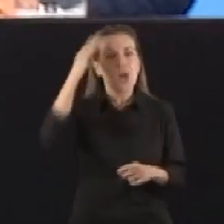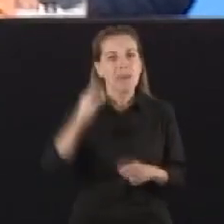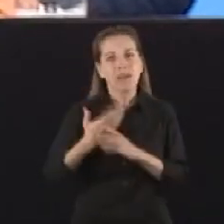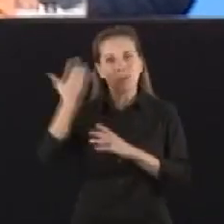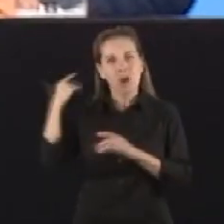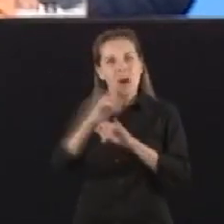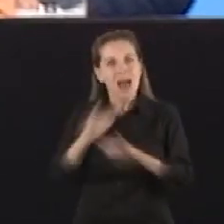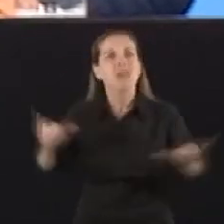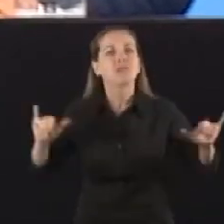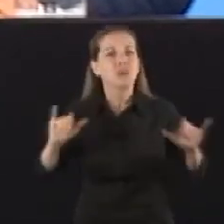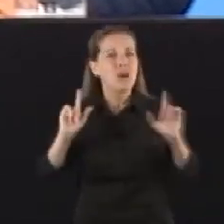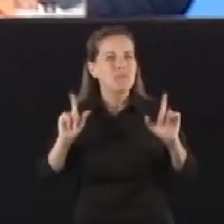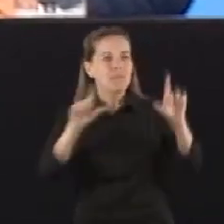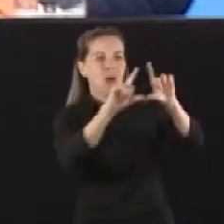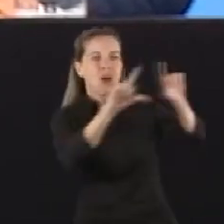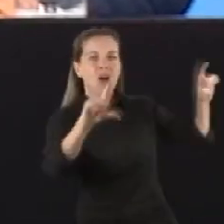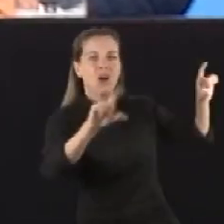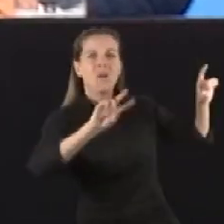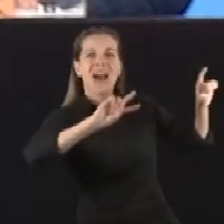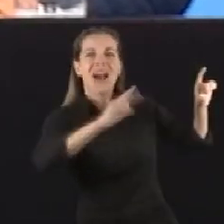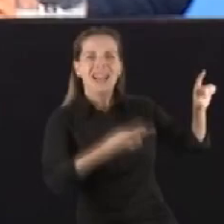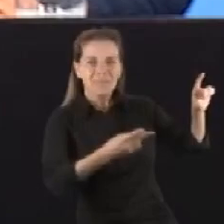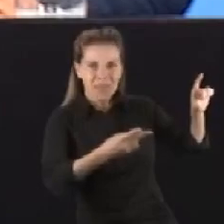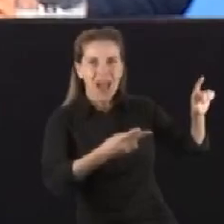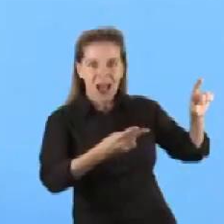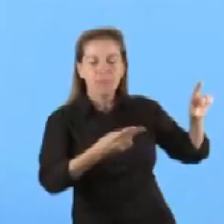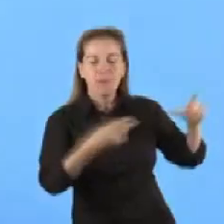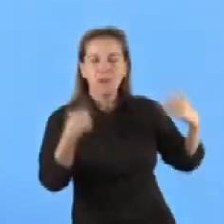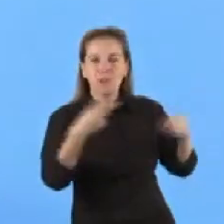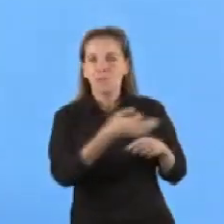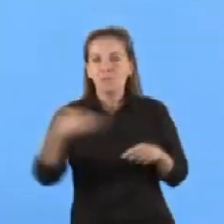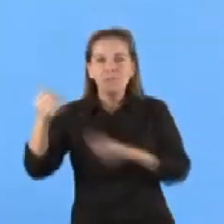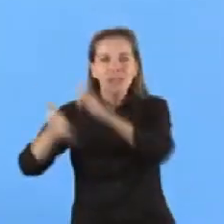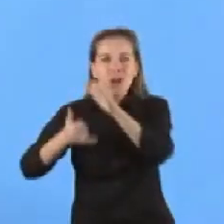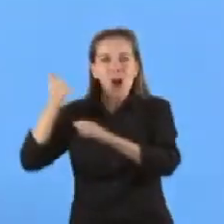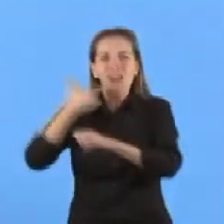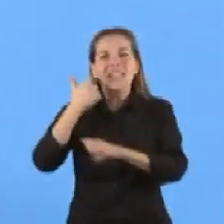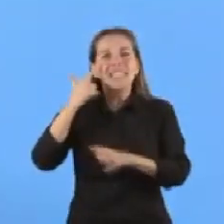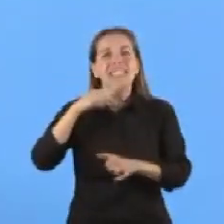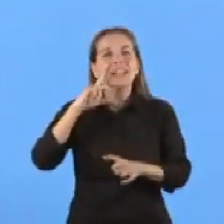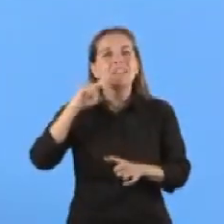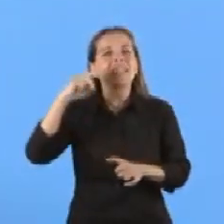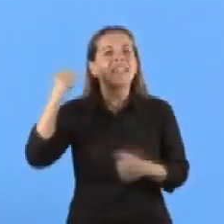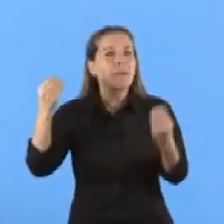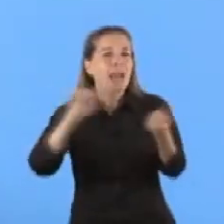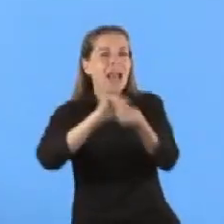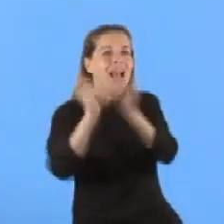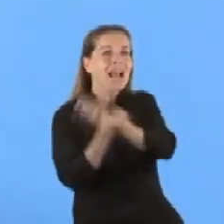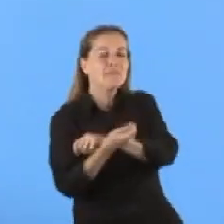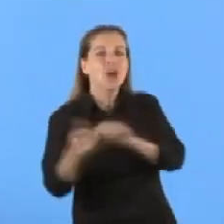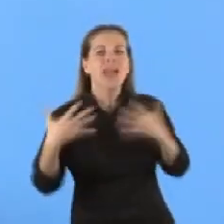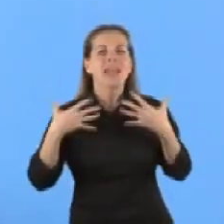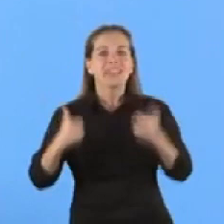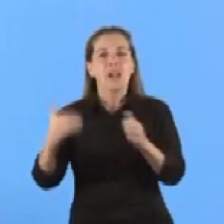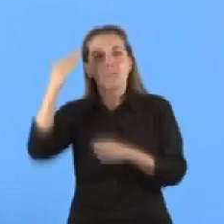como corolario, como decía Silvina, de ese cambio de paradigma en la implementación de la ley de salud mental, de ese cambio de paradigma